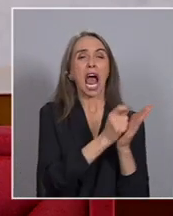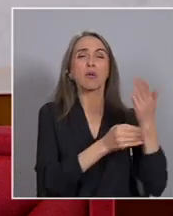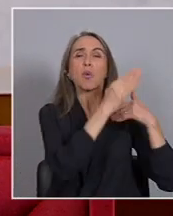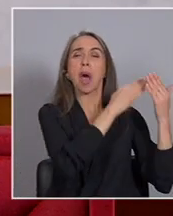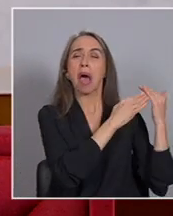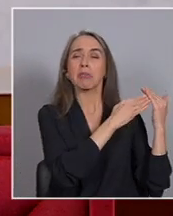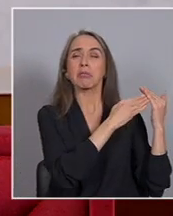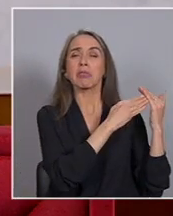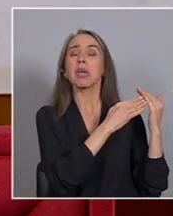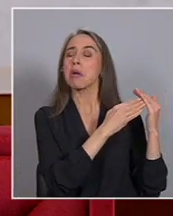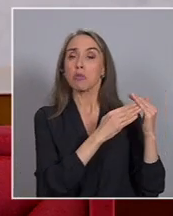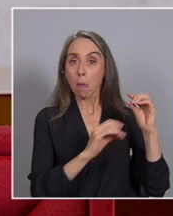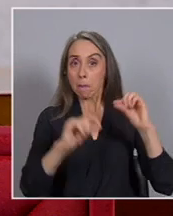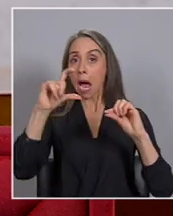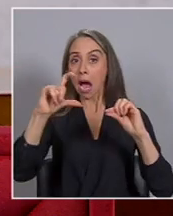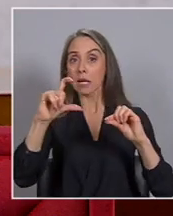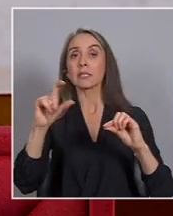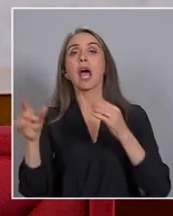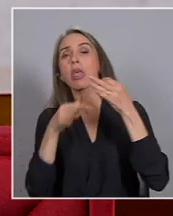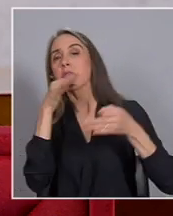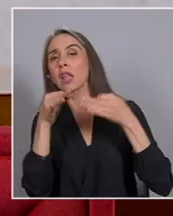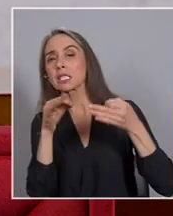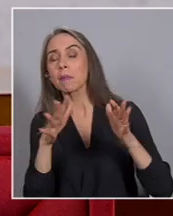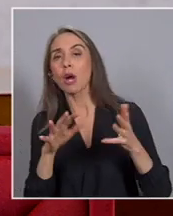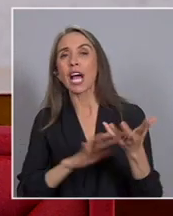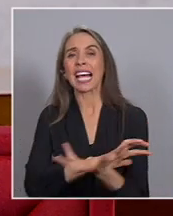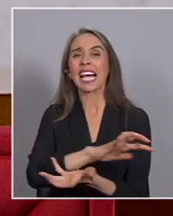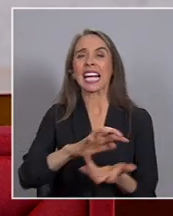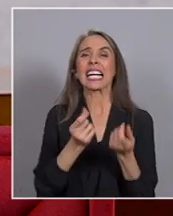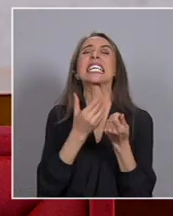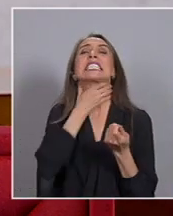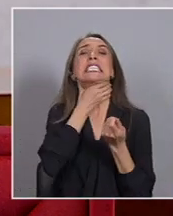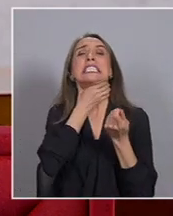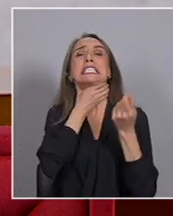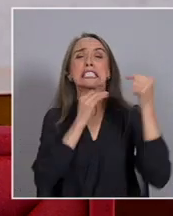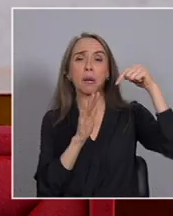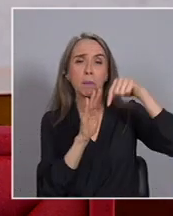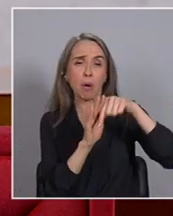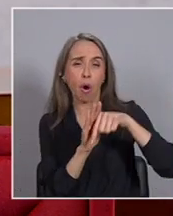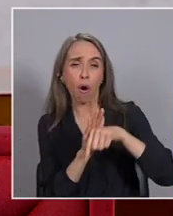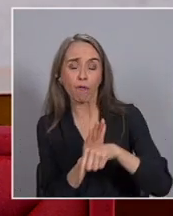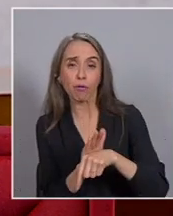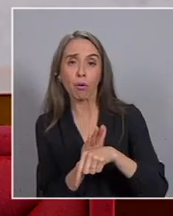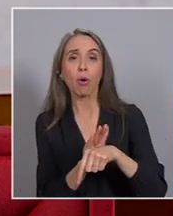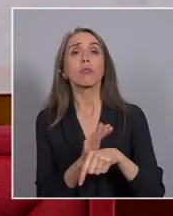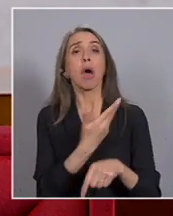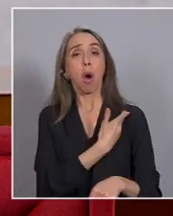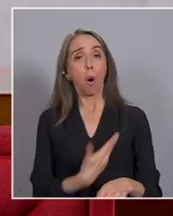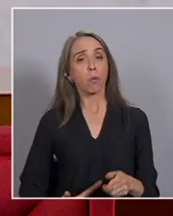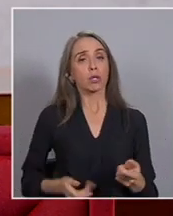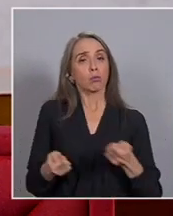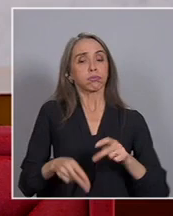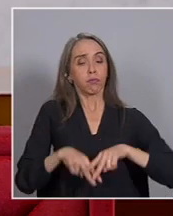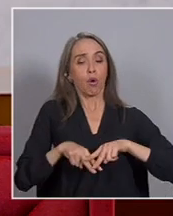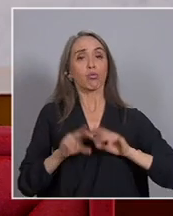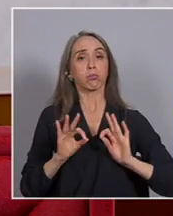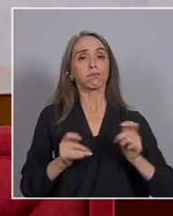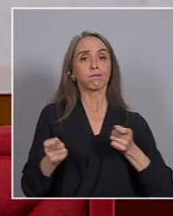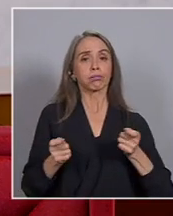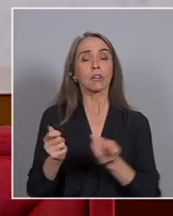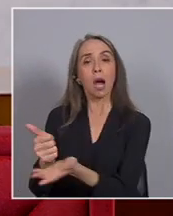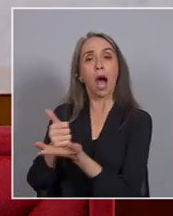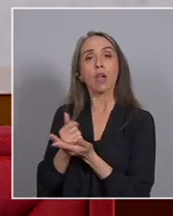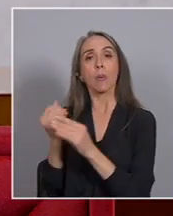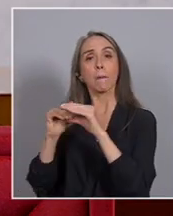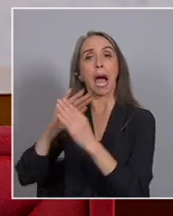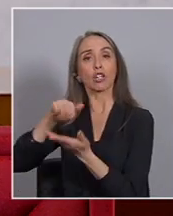época. Habían augurios de crisis muy profunda y con una conducción responsable y también con la colaboración